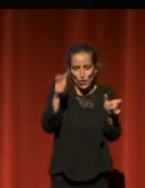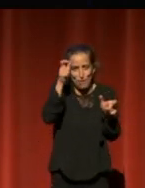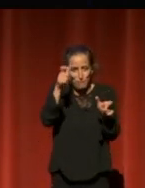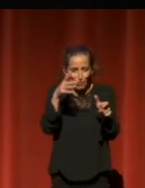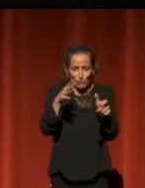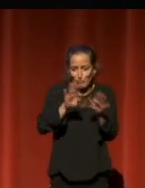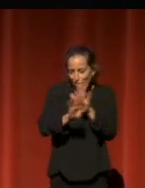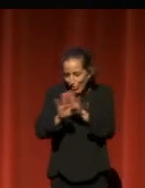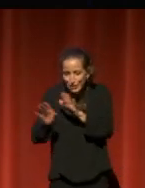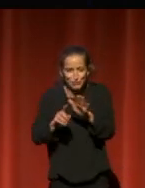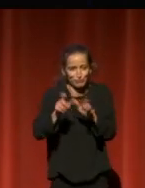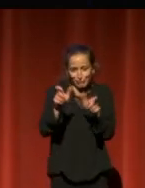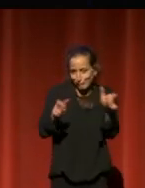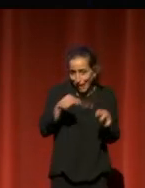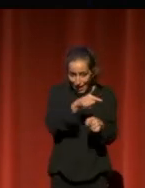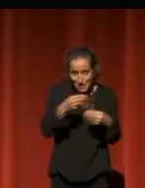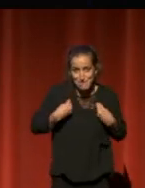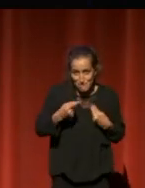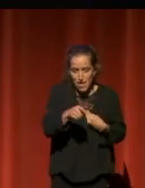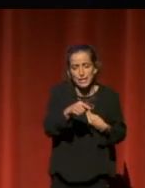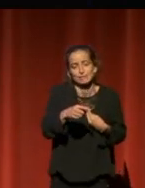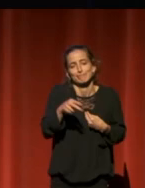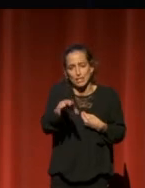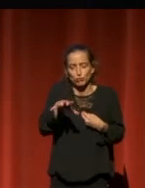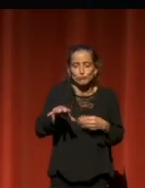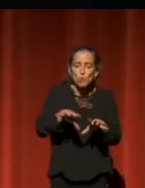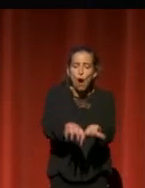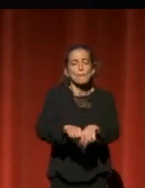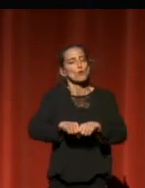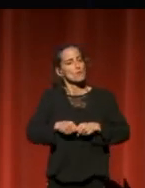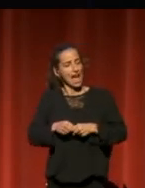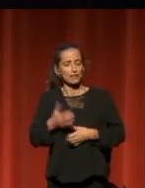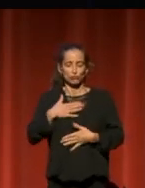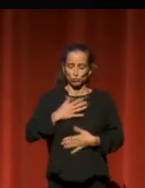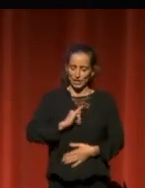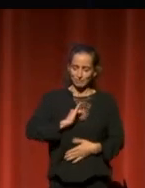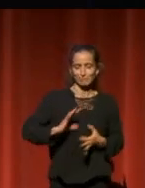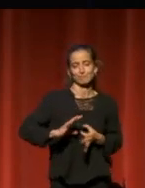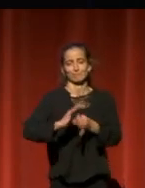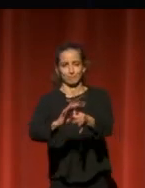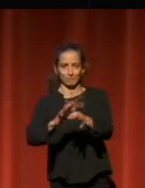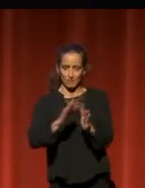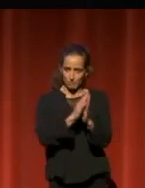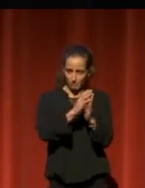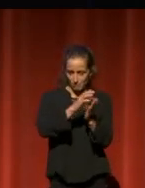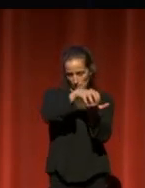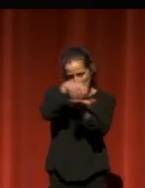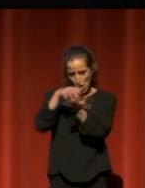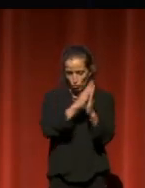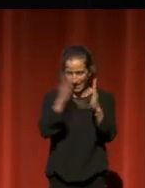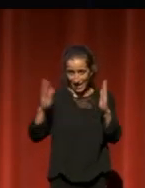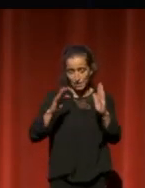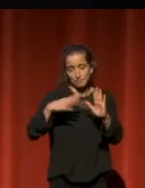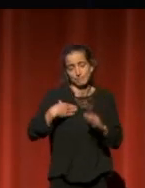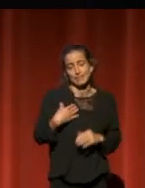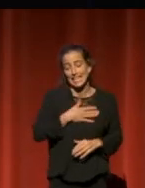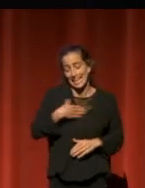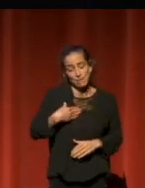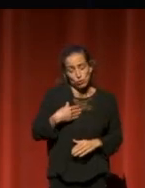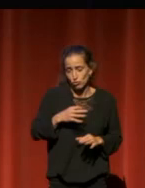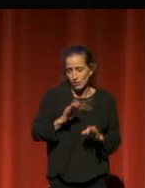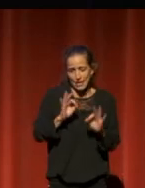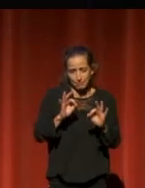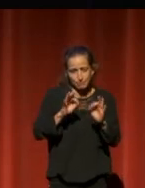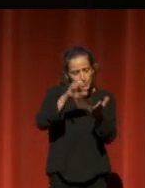Entonces, creo que también la normativa tiene que facilitar que existan las bibliotecas comunitarias, pero en toda su complejidad.